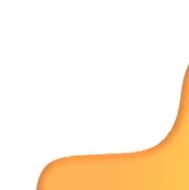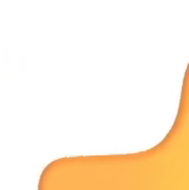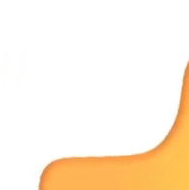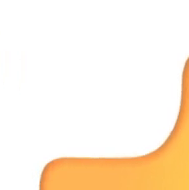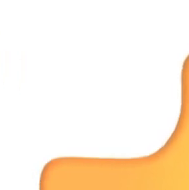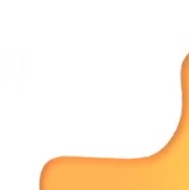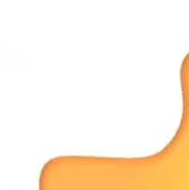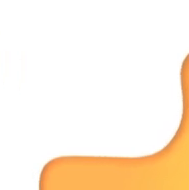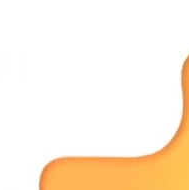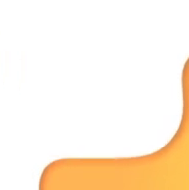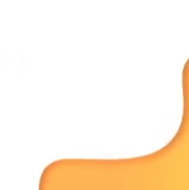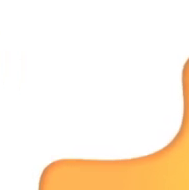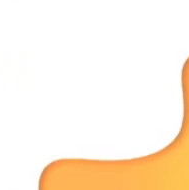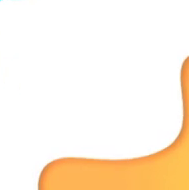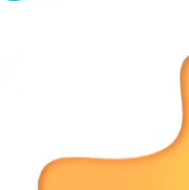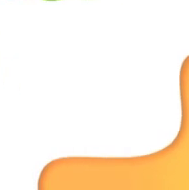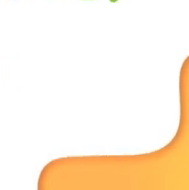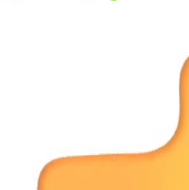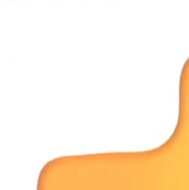¡Gracias!